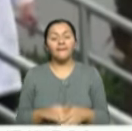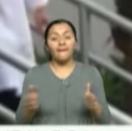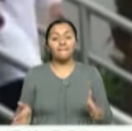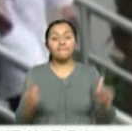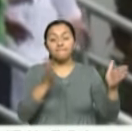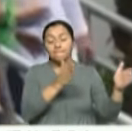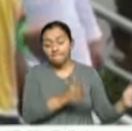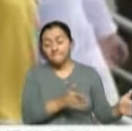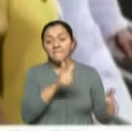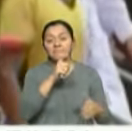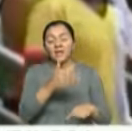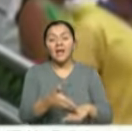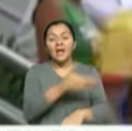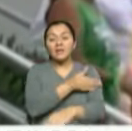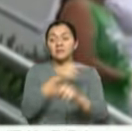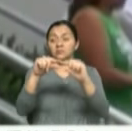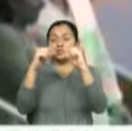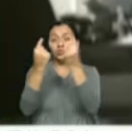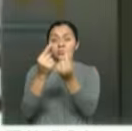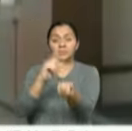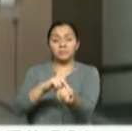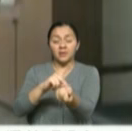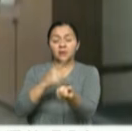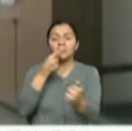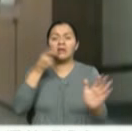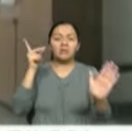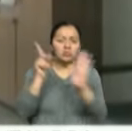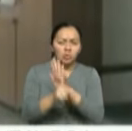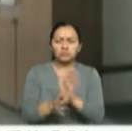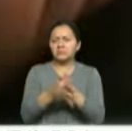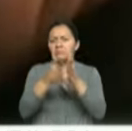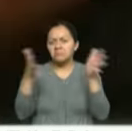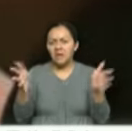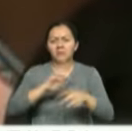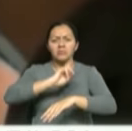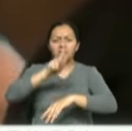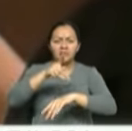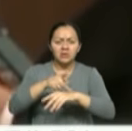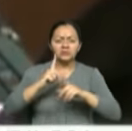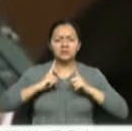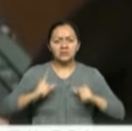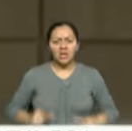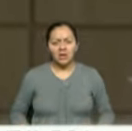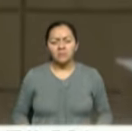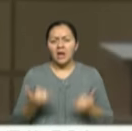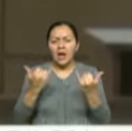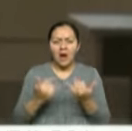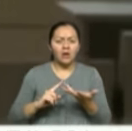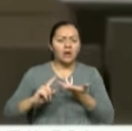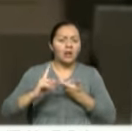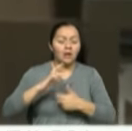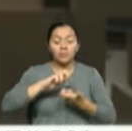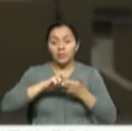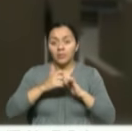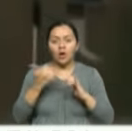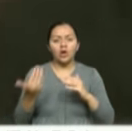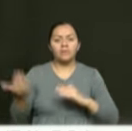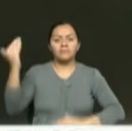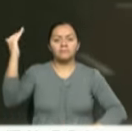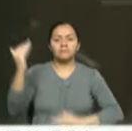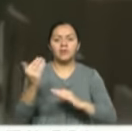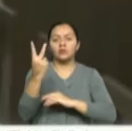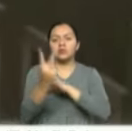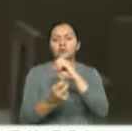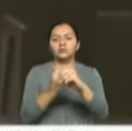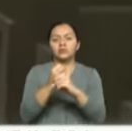se dijo por parte de estos sectores, las denuncias y los juicios contra los profesionales de la salud bajaron drásticamente en tan solo